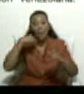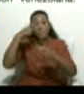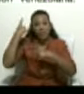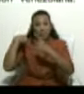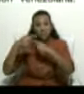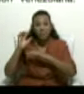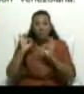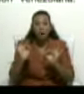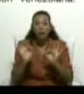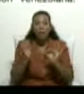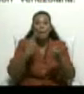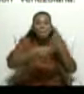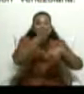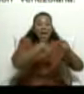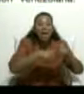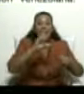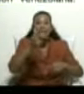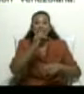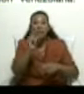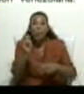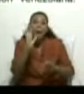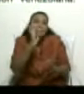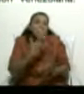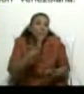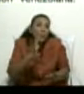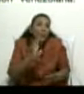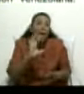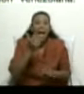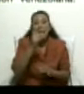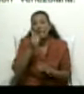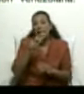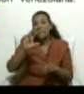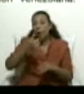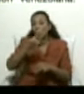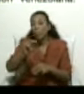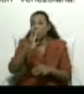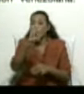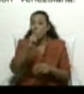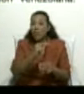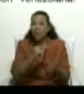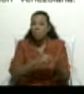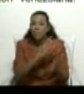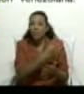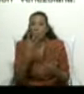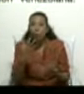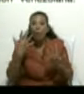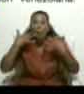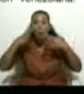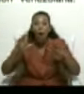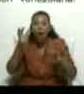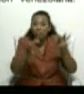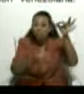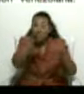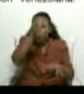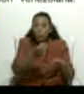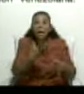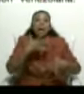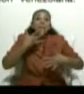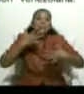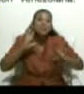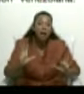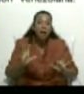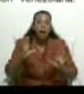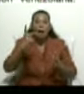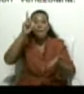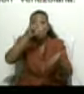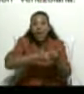cabo una subasta para vender Citgo aproximadamente el 10 de junio de 2024, luego del cual el tribunal considerará la